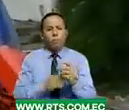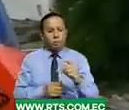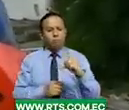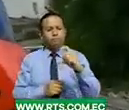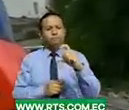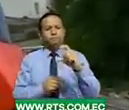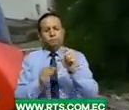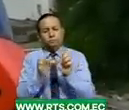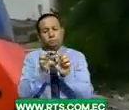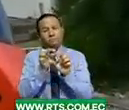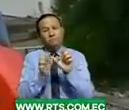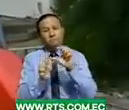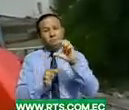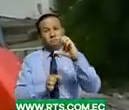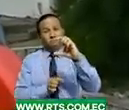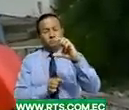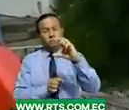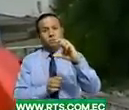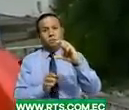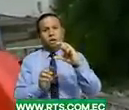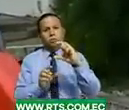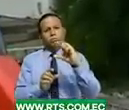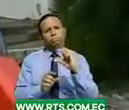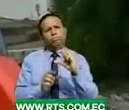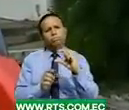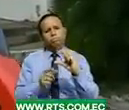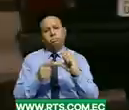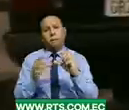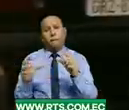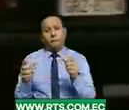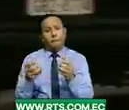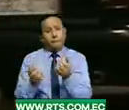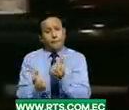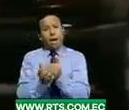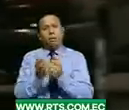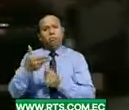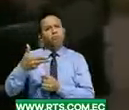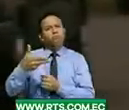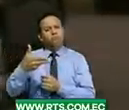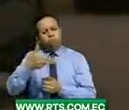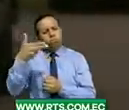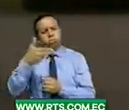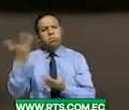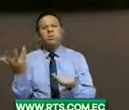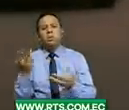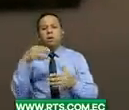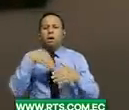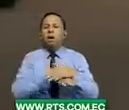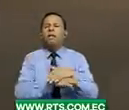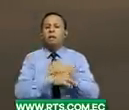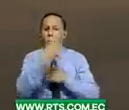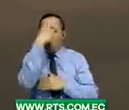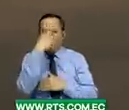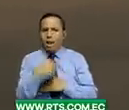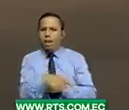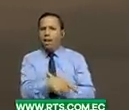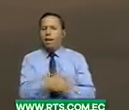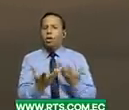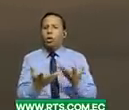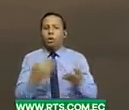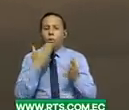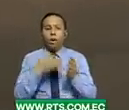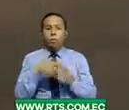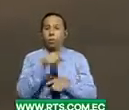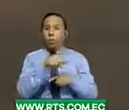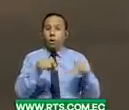fusil 5.56, pero reducido para pistola. El crimen ocurrió en un hotel, específicamente en el área donde los